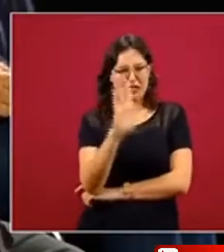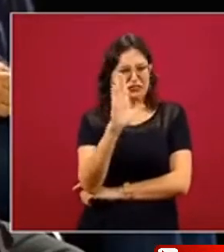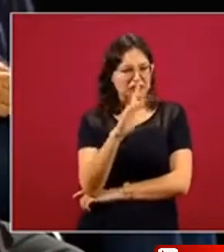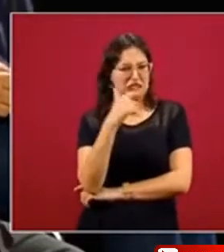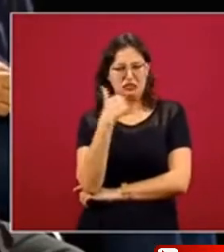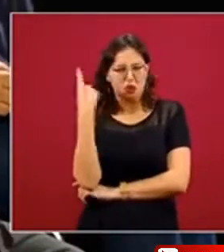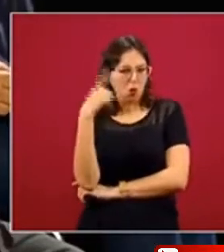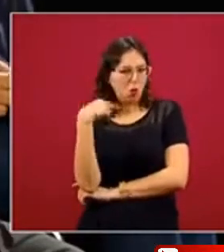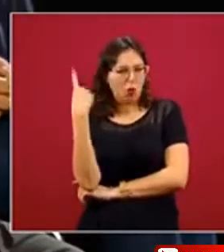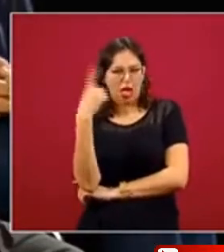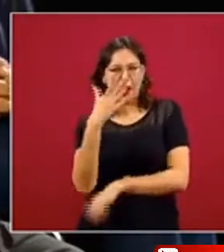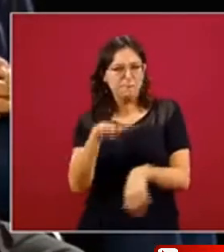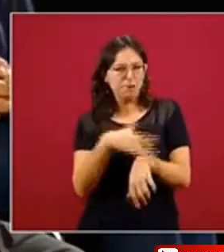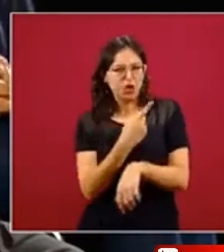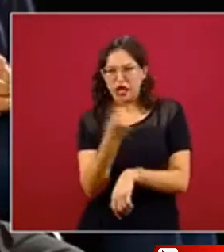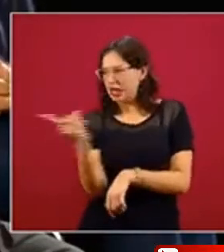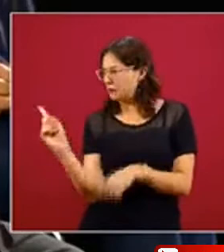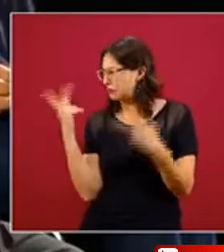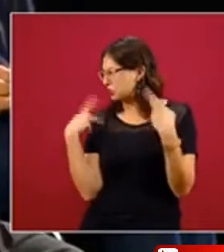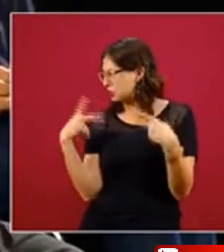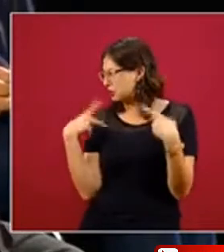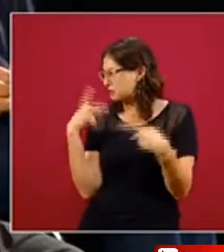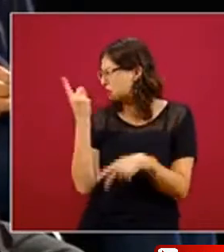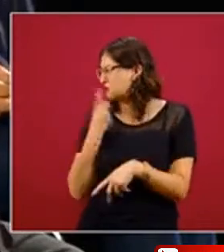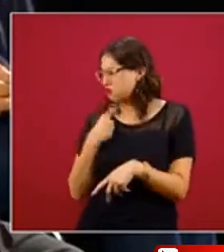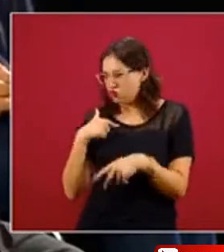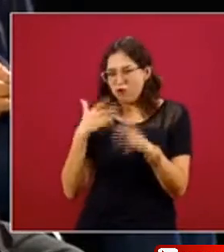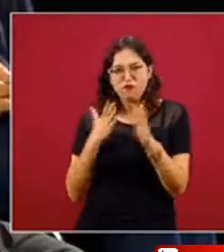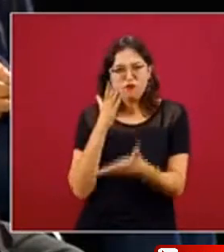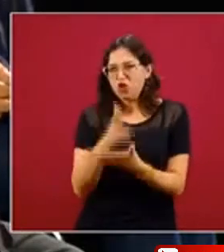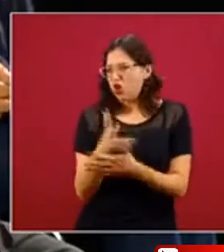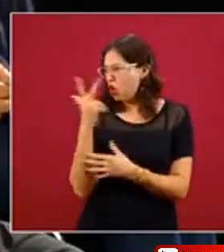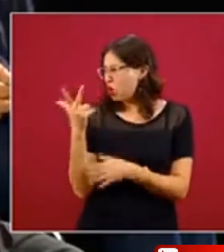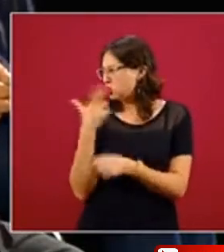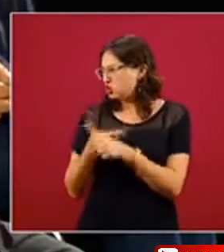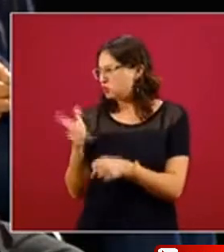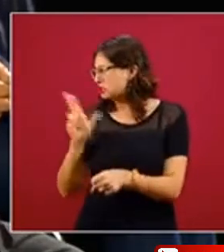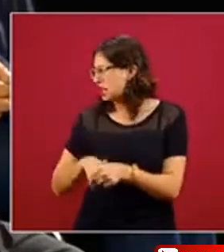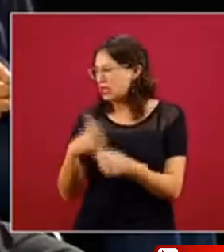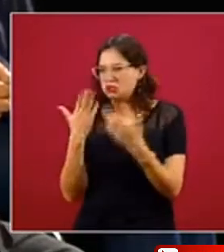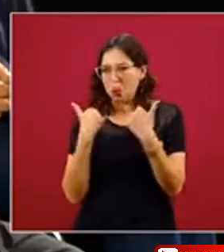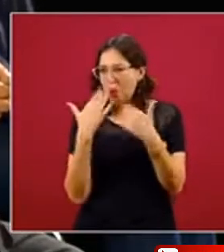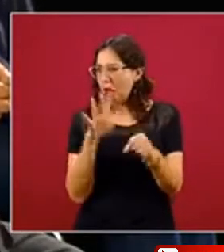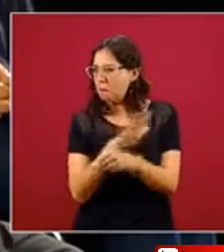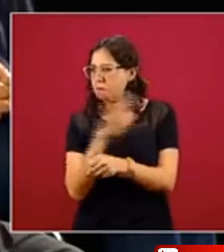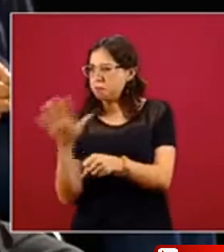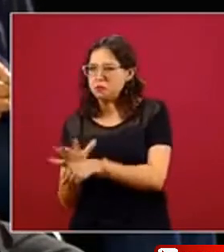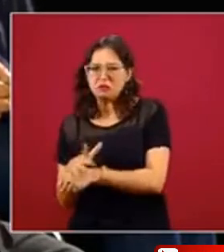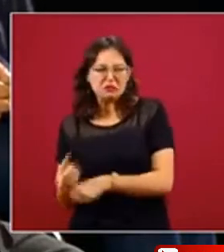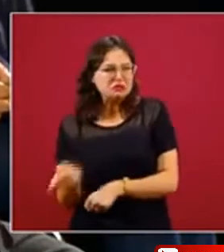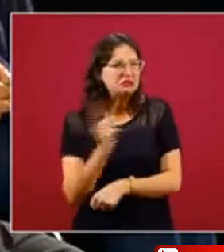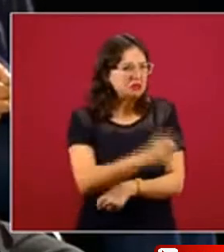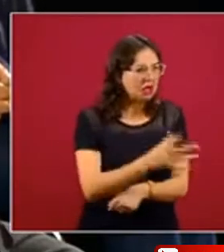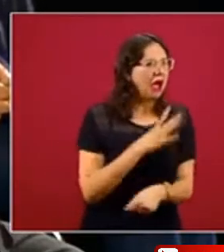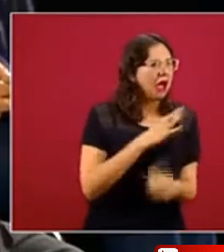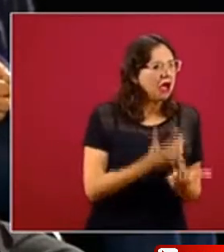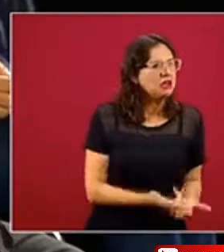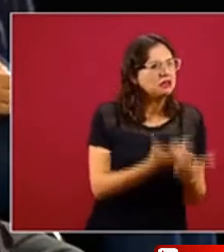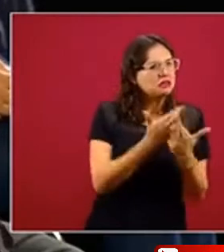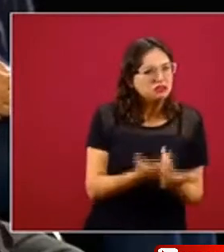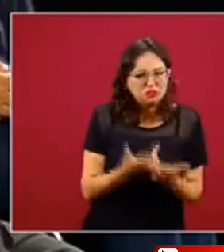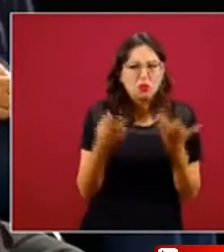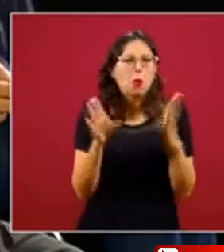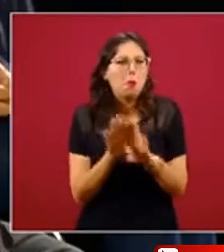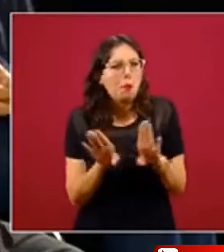esquizofrénico el asunto, porque por una parte la gente nos dice es que fui a 8 hospitales y no había, y en las gráficas pues sí hay espacio. Entonces, esto se debe a una